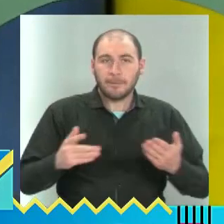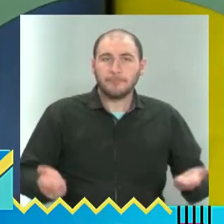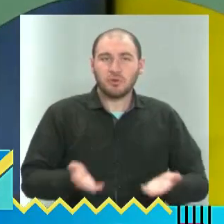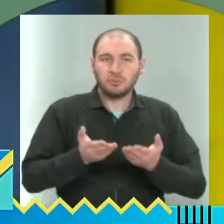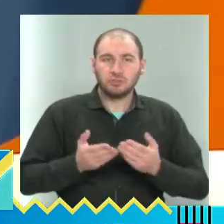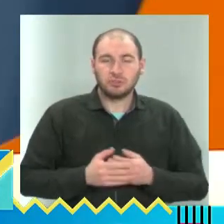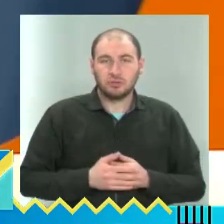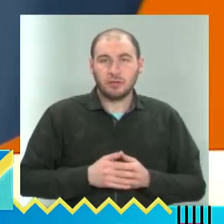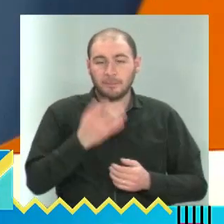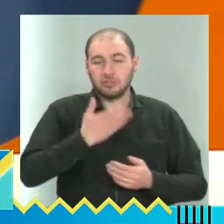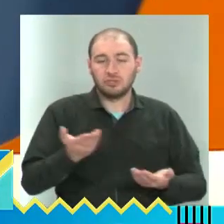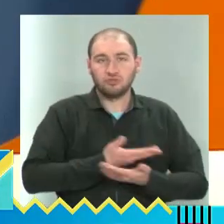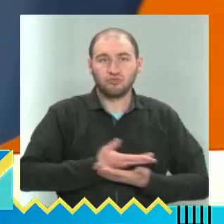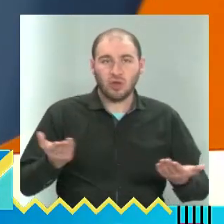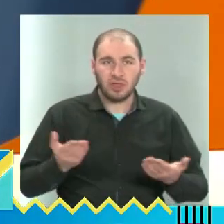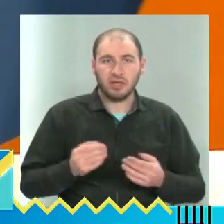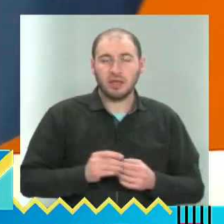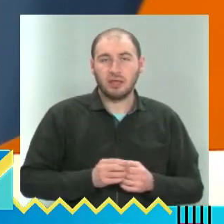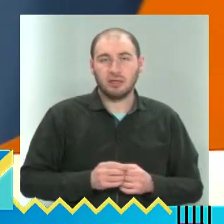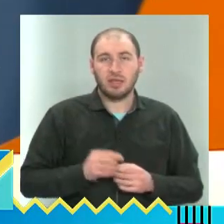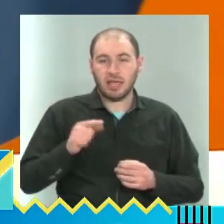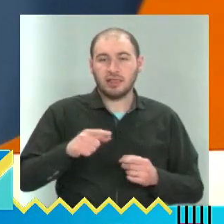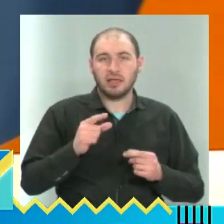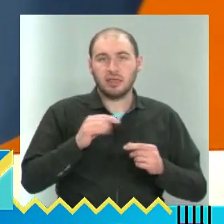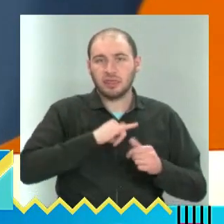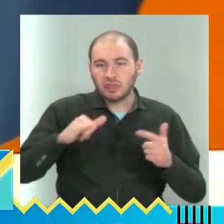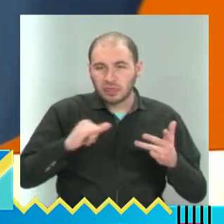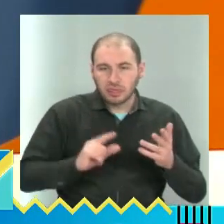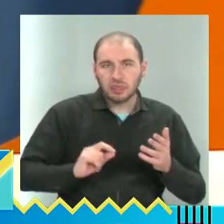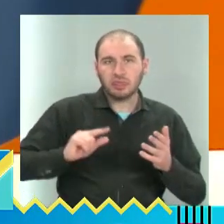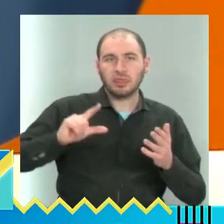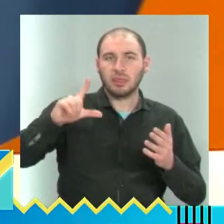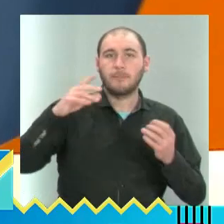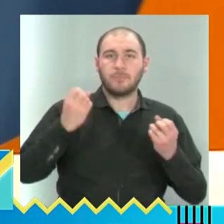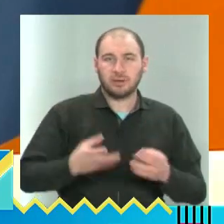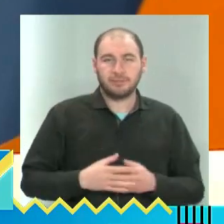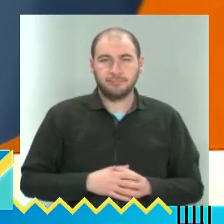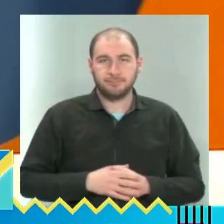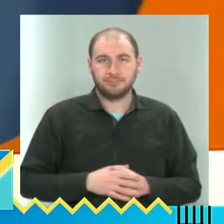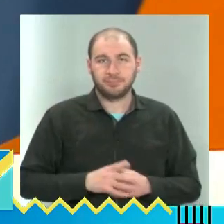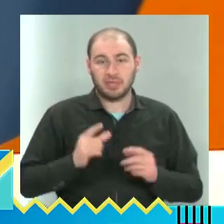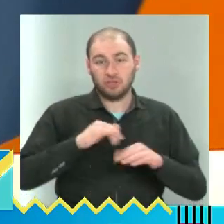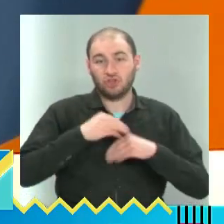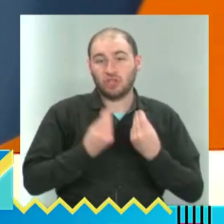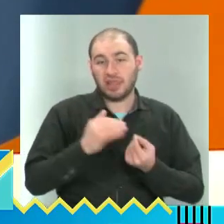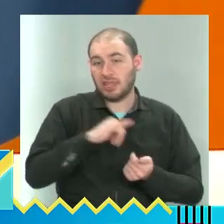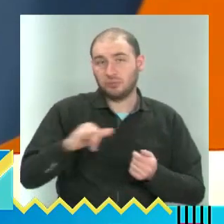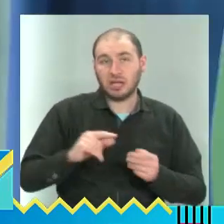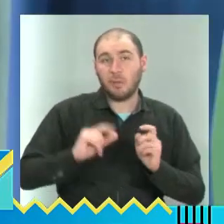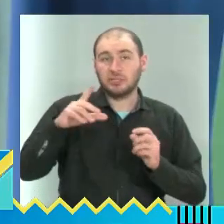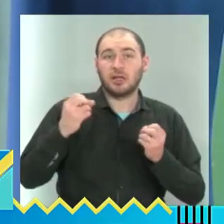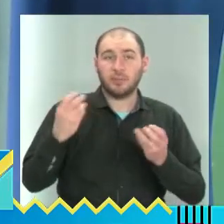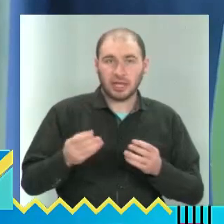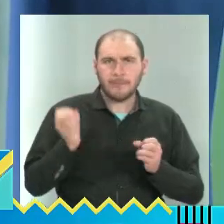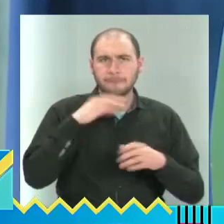llegue a todo el mundo, sí, y que siga aumentando este número de denuncias, porque, digo, este número de denuncias aumenta en función de que creo